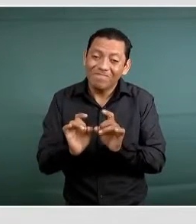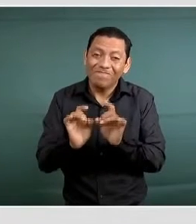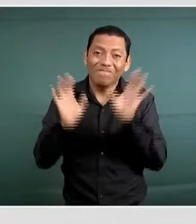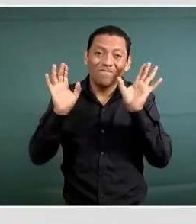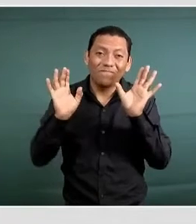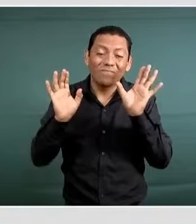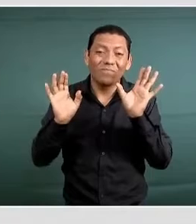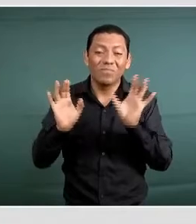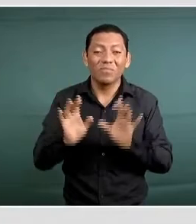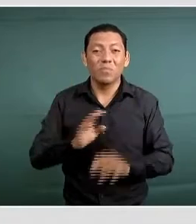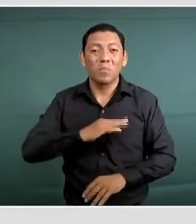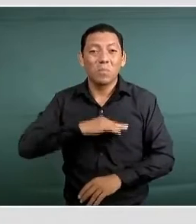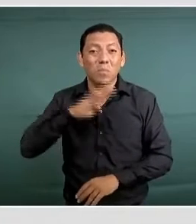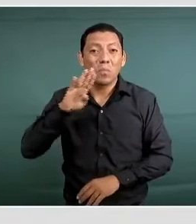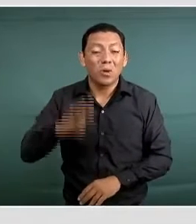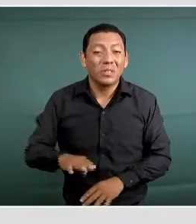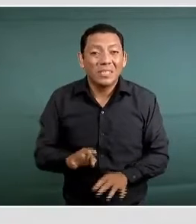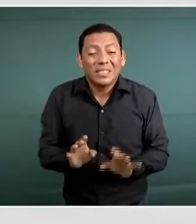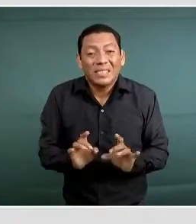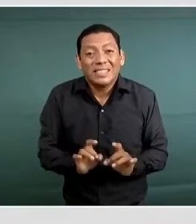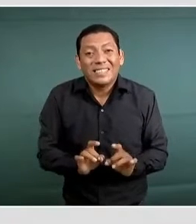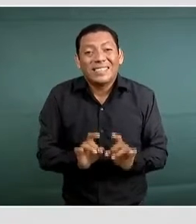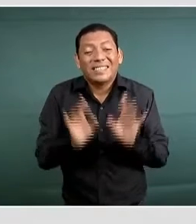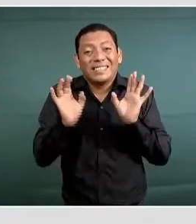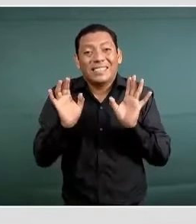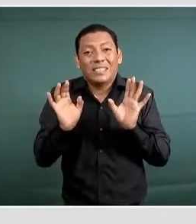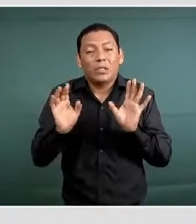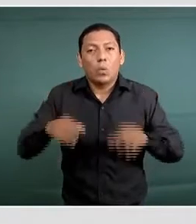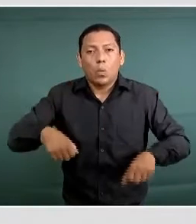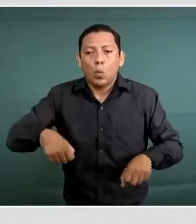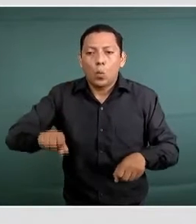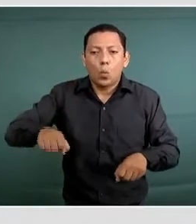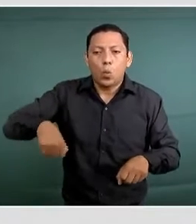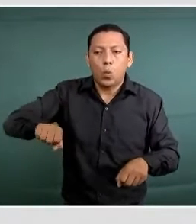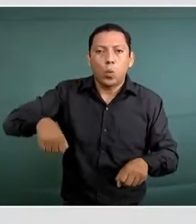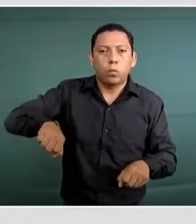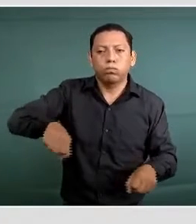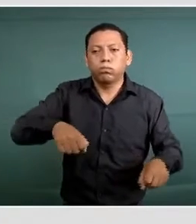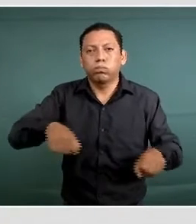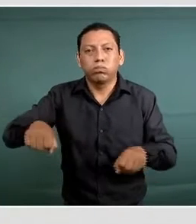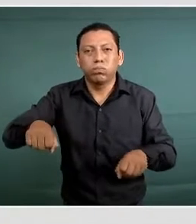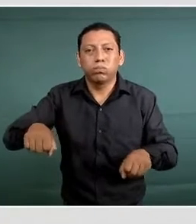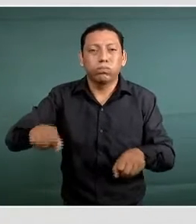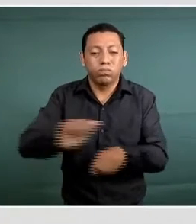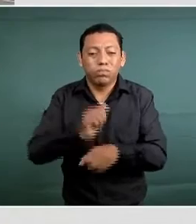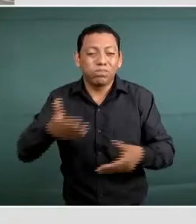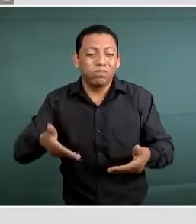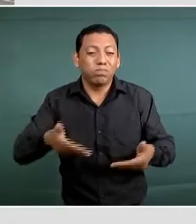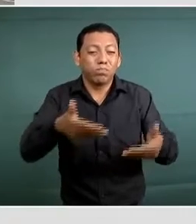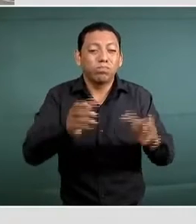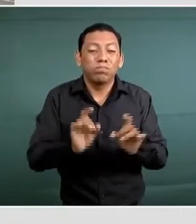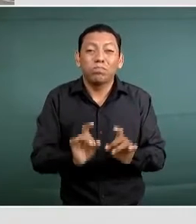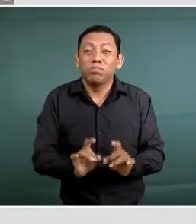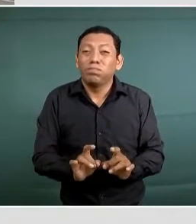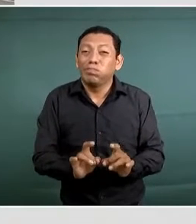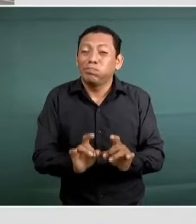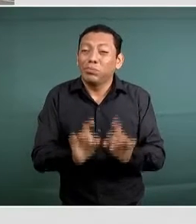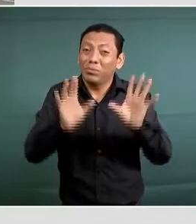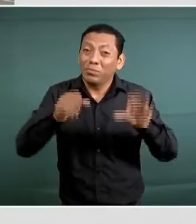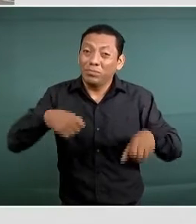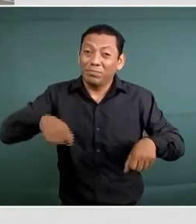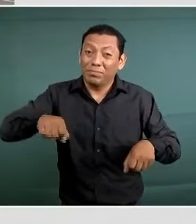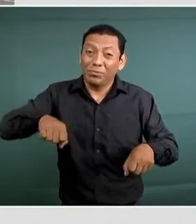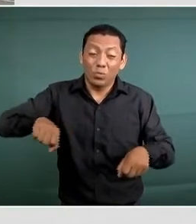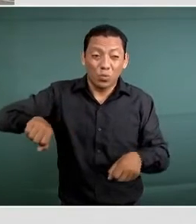una muerte indirecta, un motociclista que venía sobre la autopista y que justamente cuando va